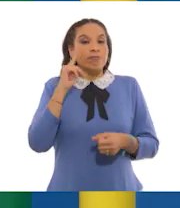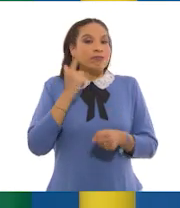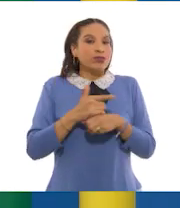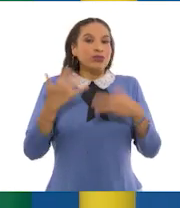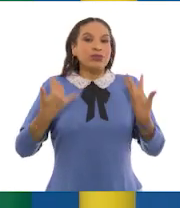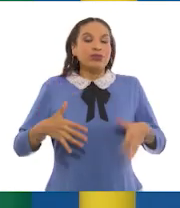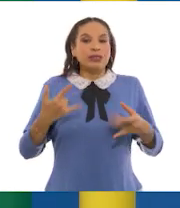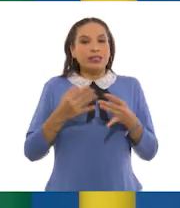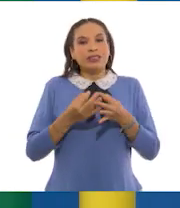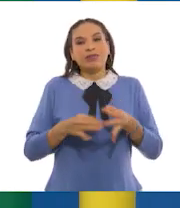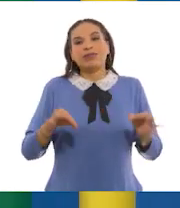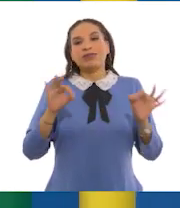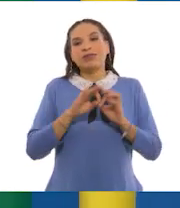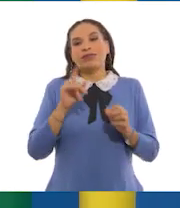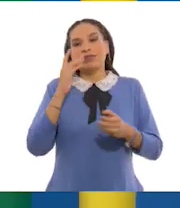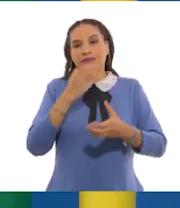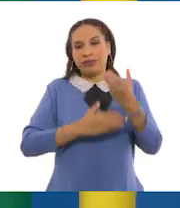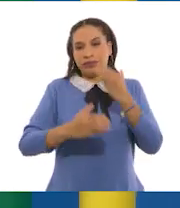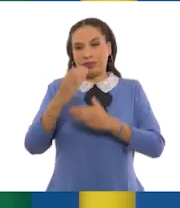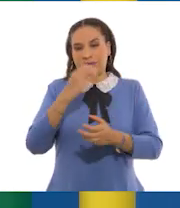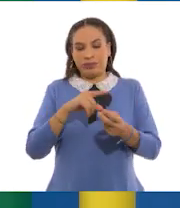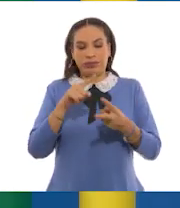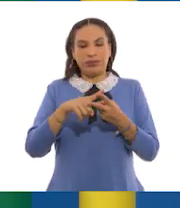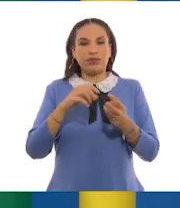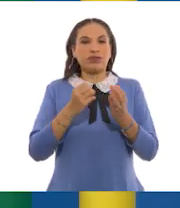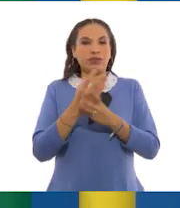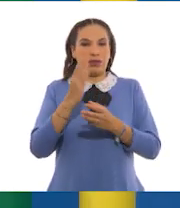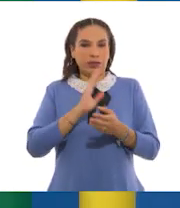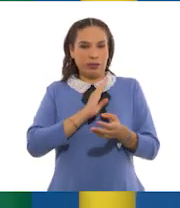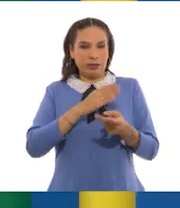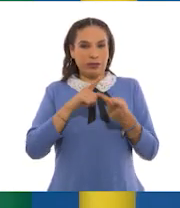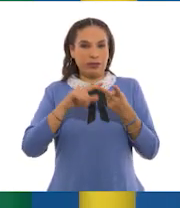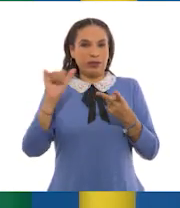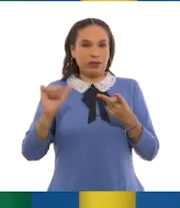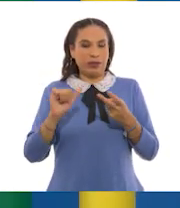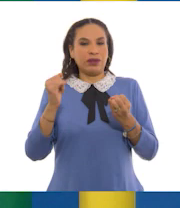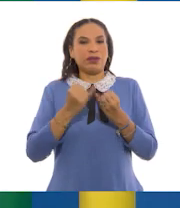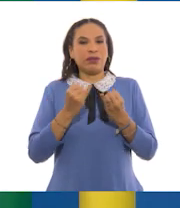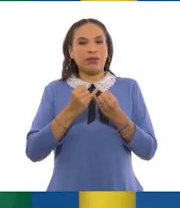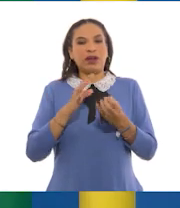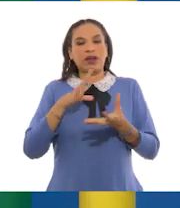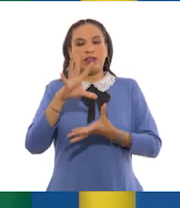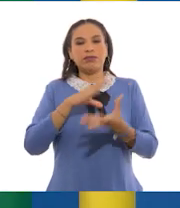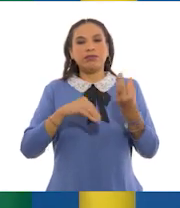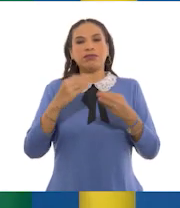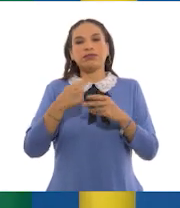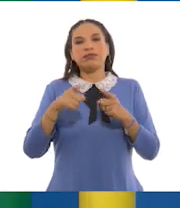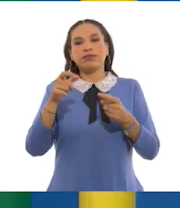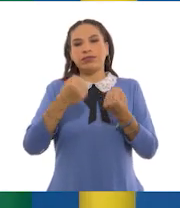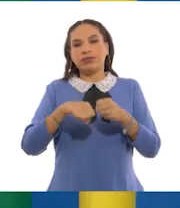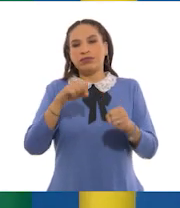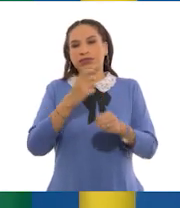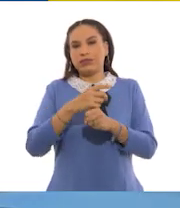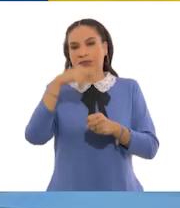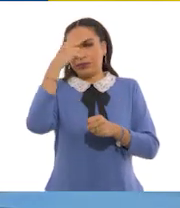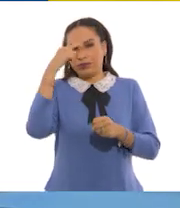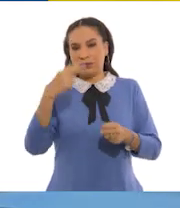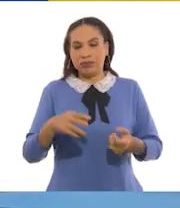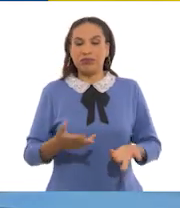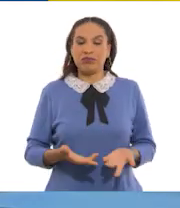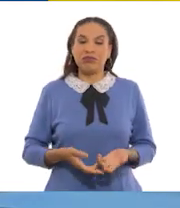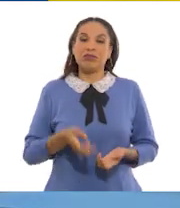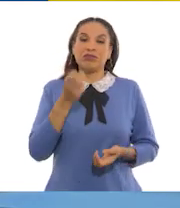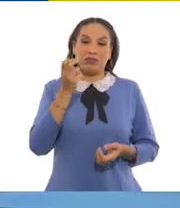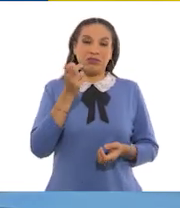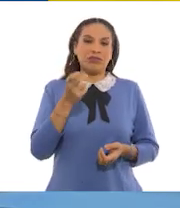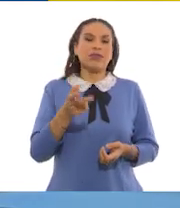lo importante que resultó el comercio entre la Nueva España y Asia, así como la influencia que tuvo en la sociedad mexicana. Y